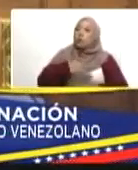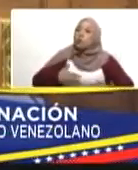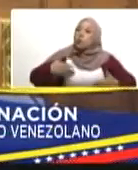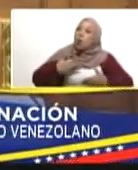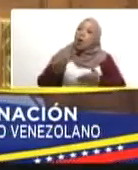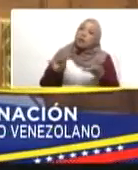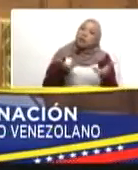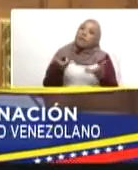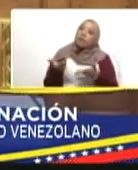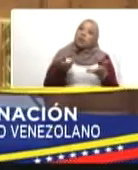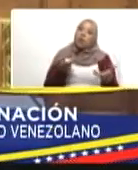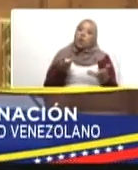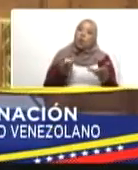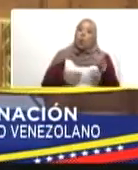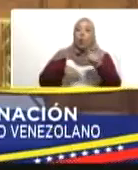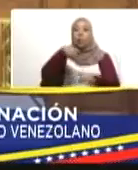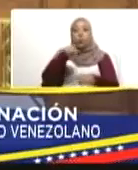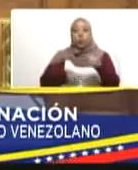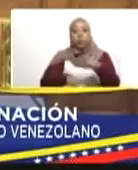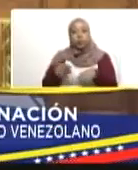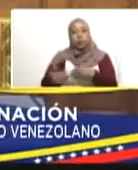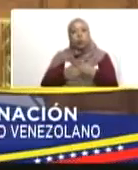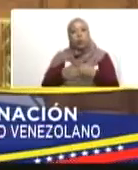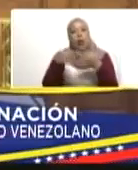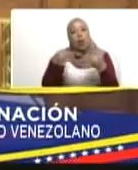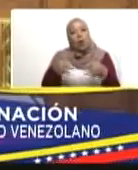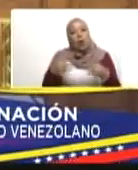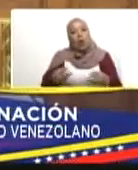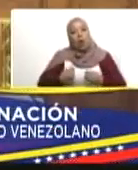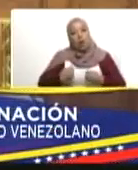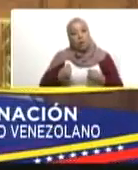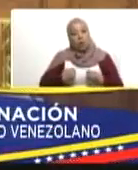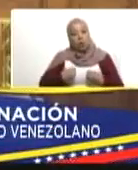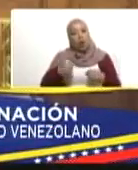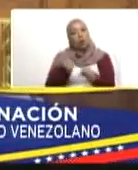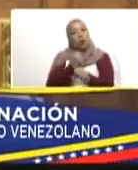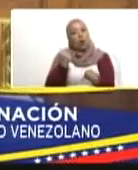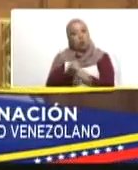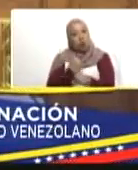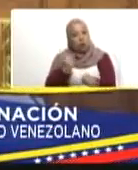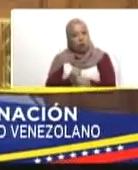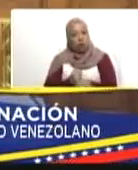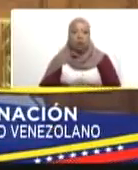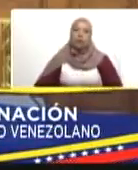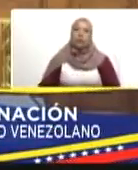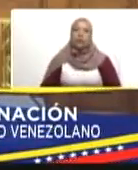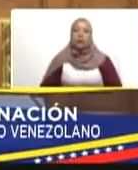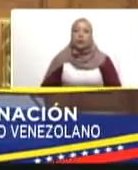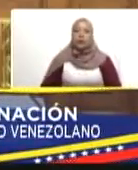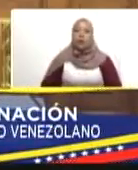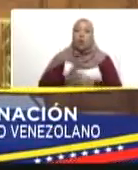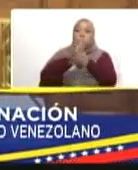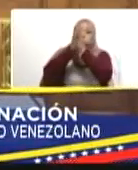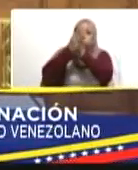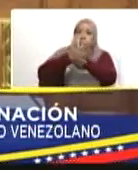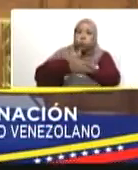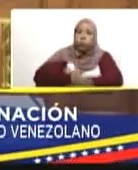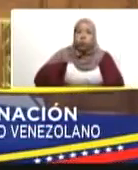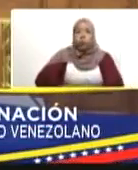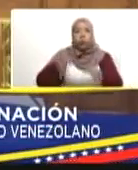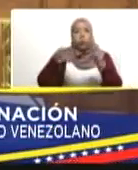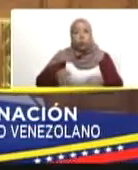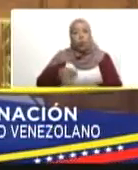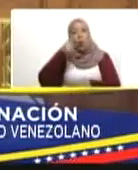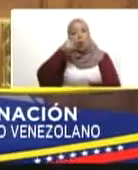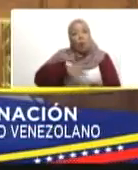servicios y la inflación además impacta negativamente la vida de nuestros trabajadores y trabajadoras porque destruye el poder adquisitivo de la